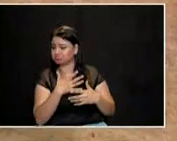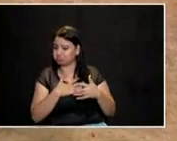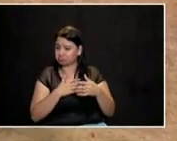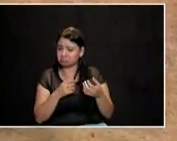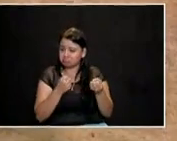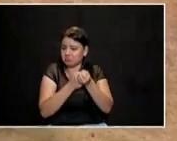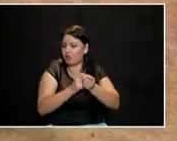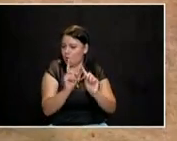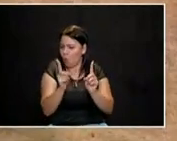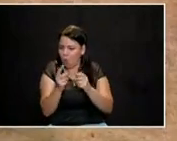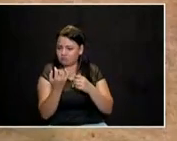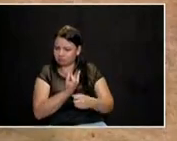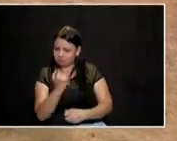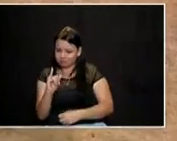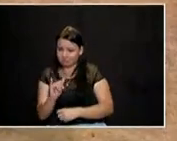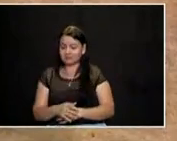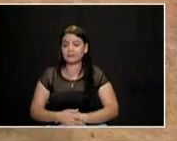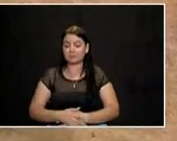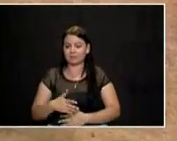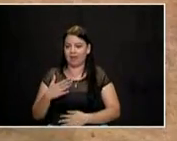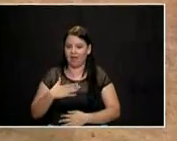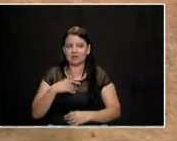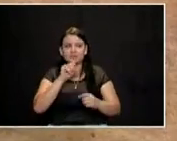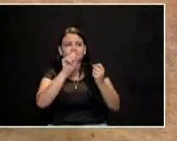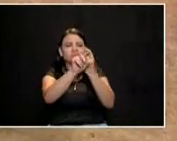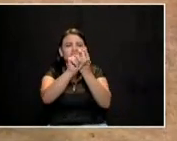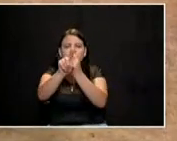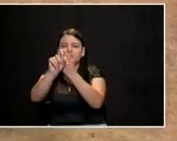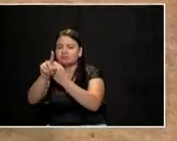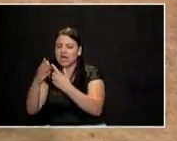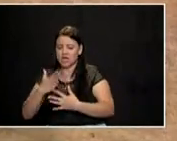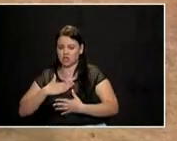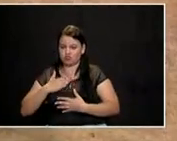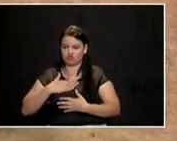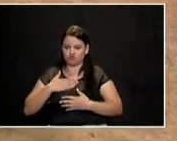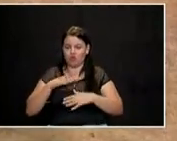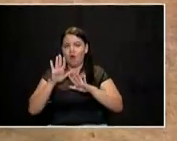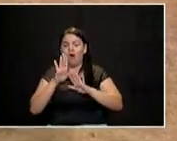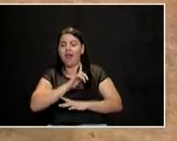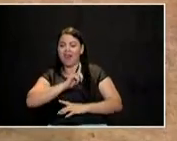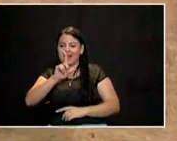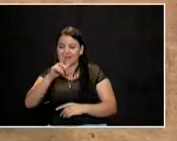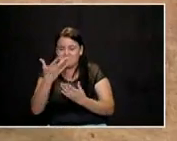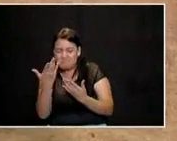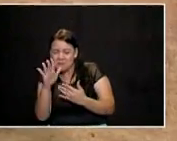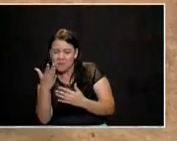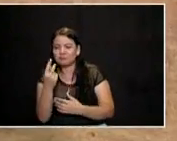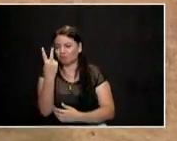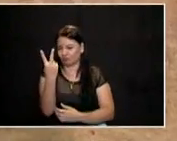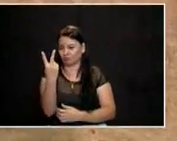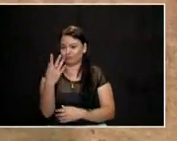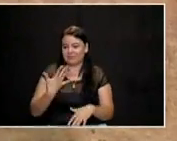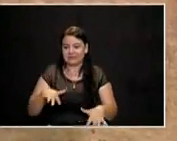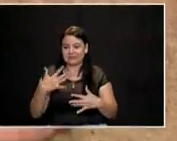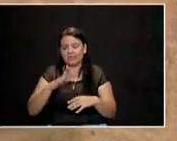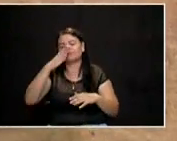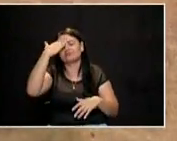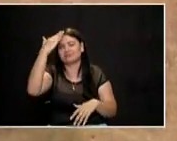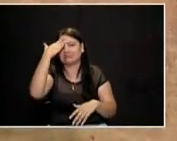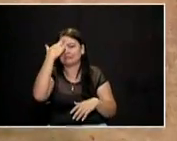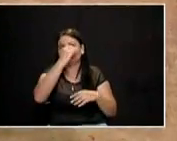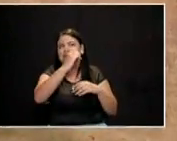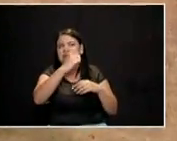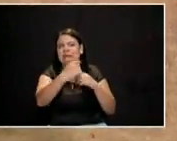Sabemos que ahora que estamos de segundos y seguimos creciendo y somos la campaña que más crece, pues es cuando más se vienen los ataques. Lo vimos esta